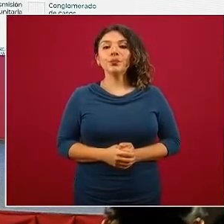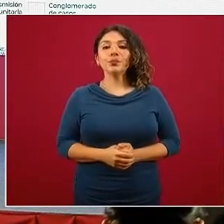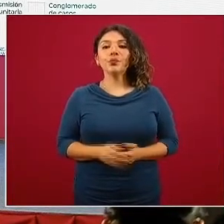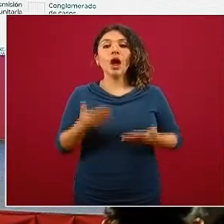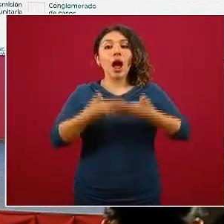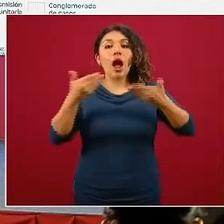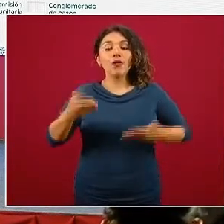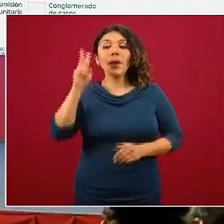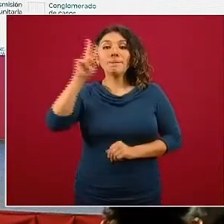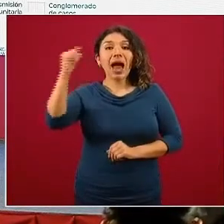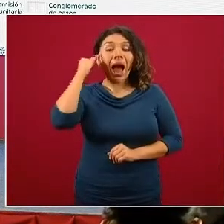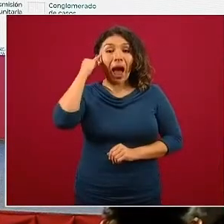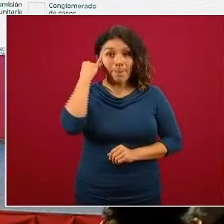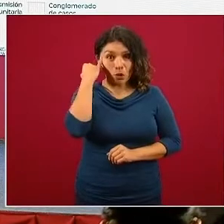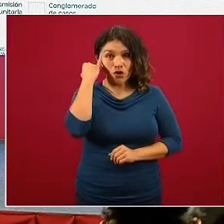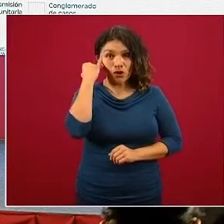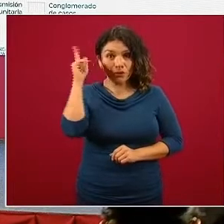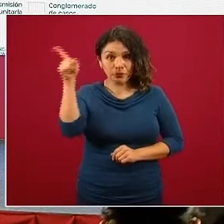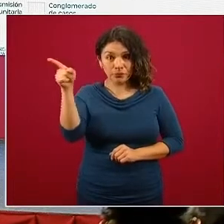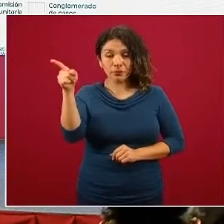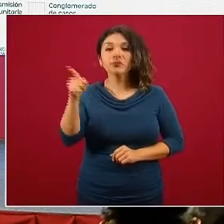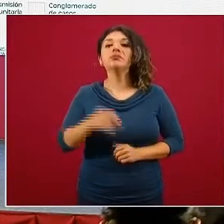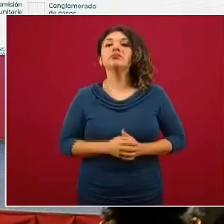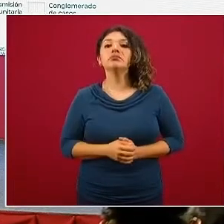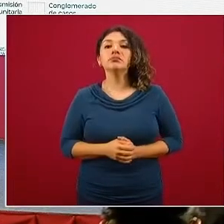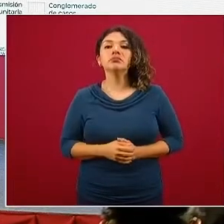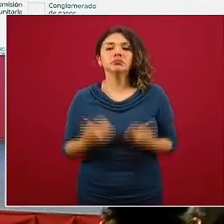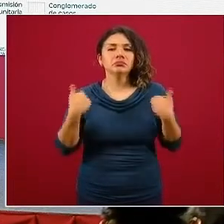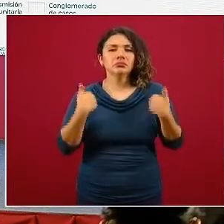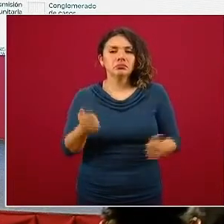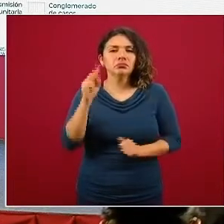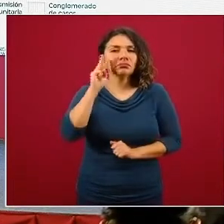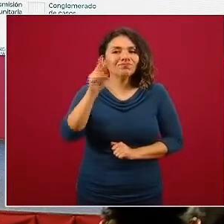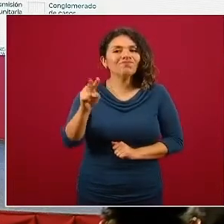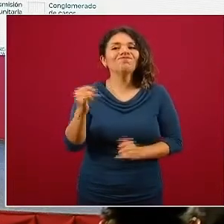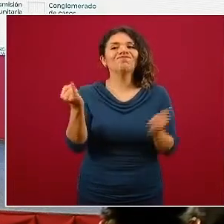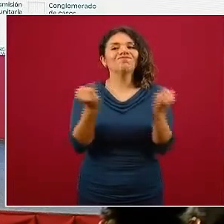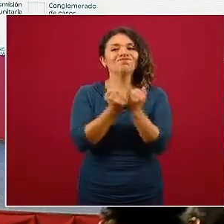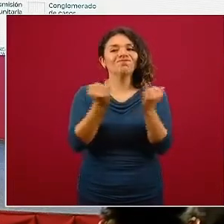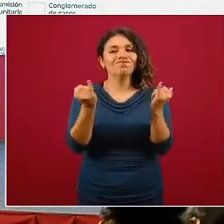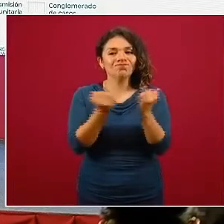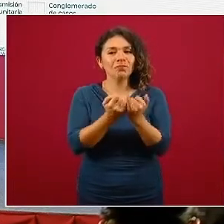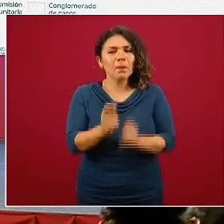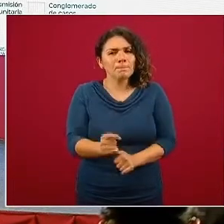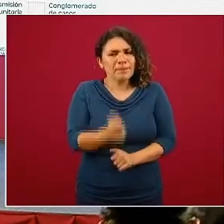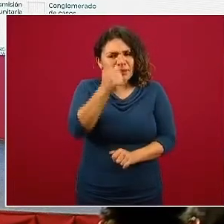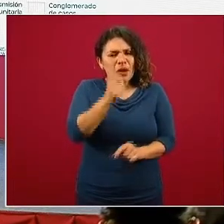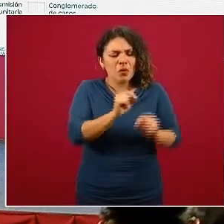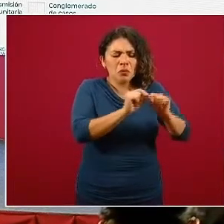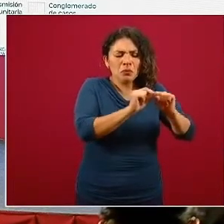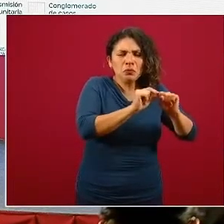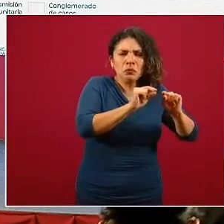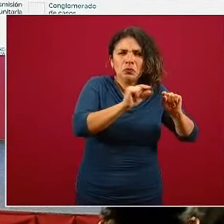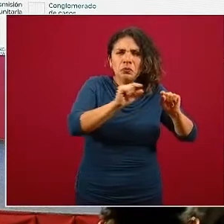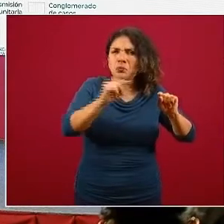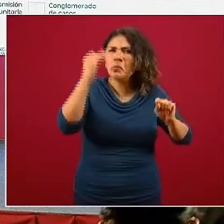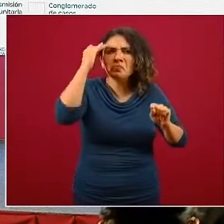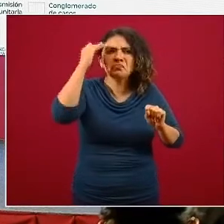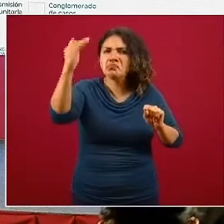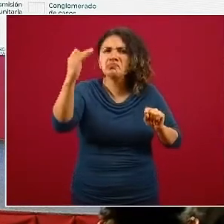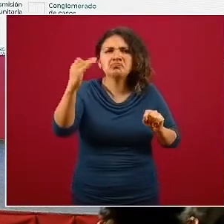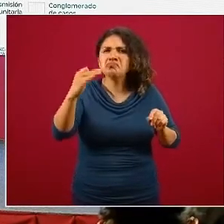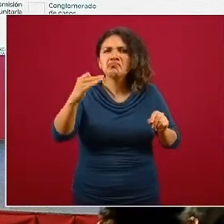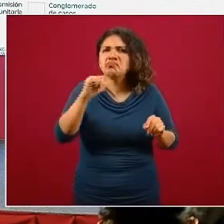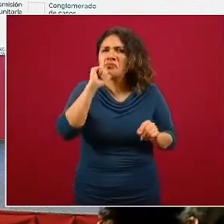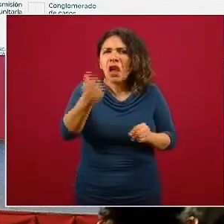En el caso de Japón, vemos también particularmente que al principio hubo un periodo en el que no